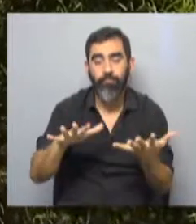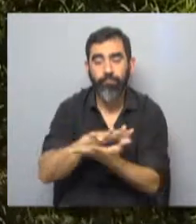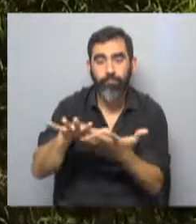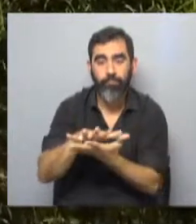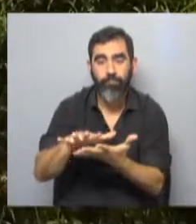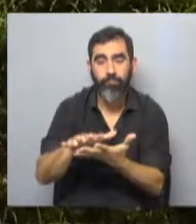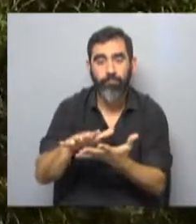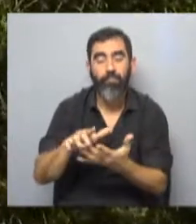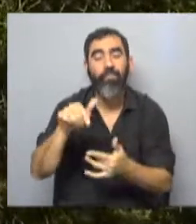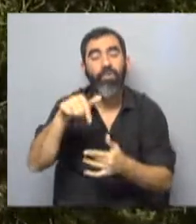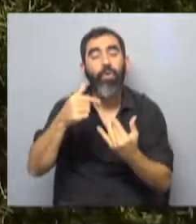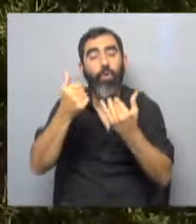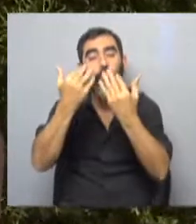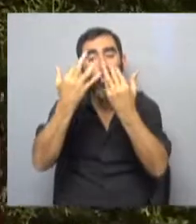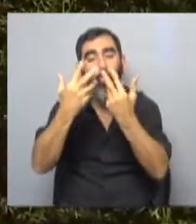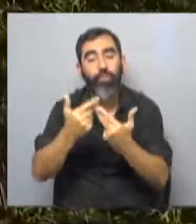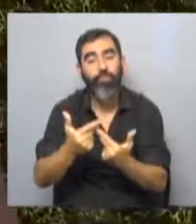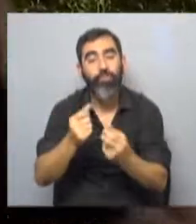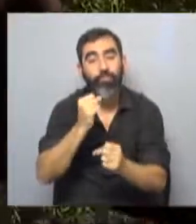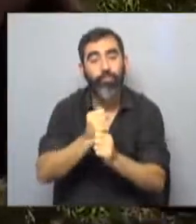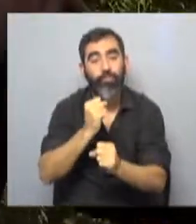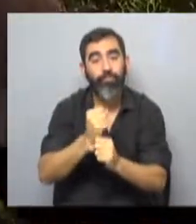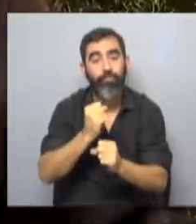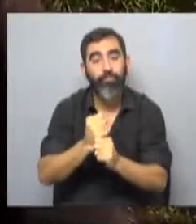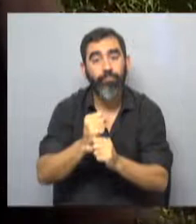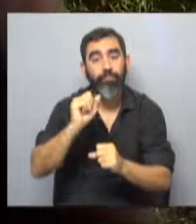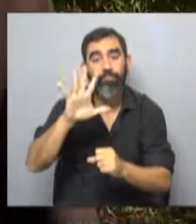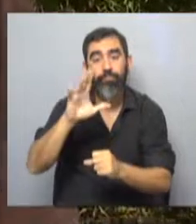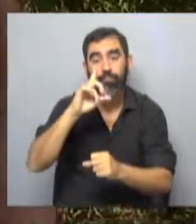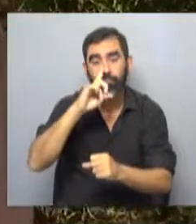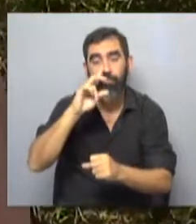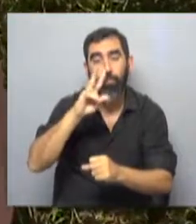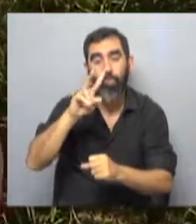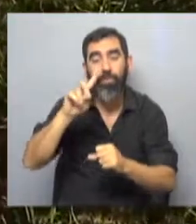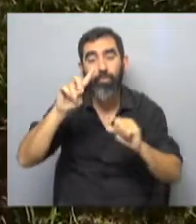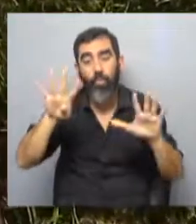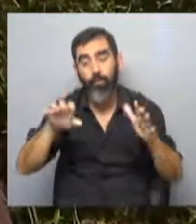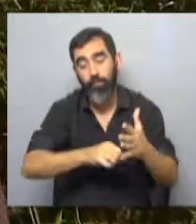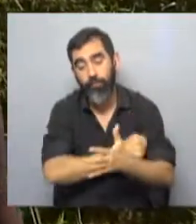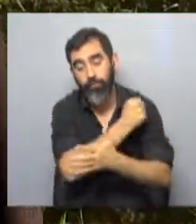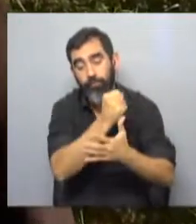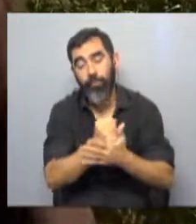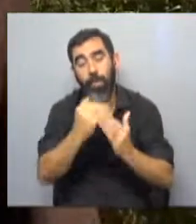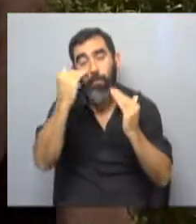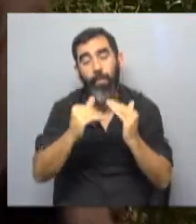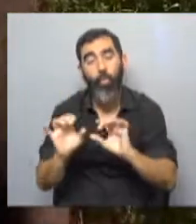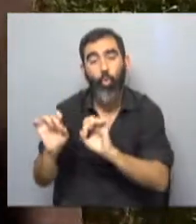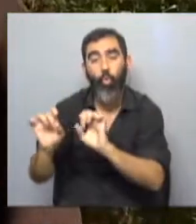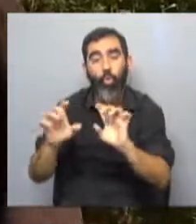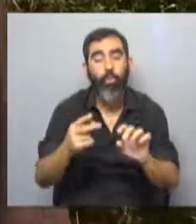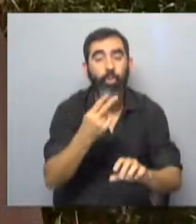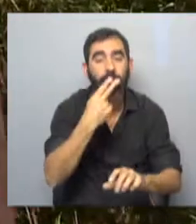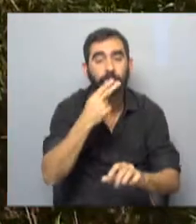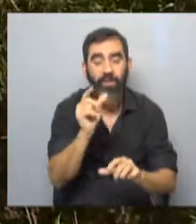en de mascarillas somos una organización que estamos trabajando desde el 5 de junio de 2019 para reducir la contaminación generada por las